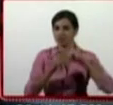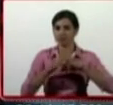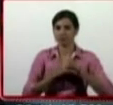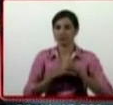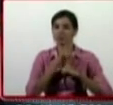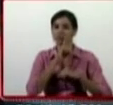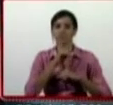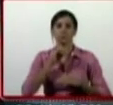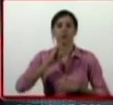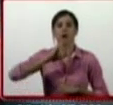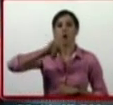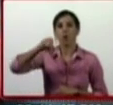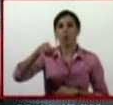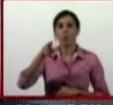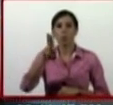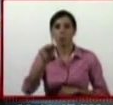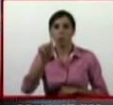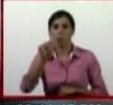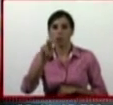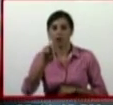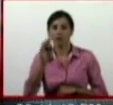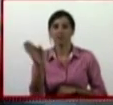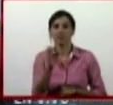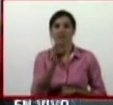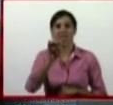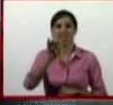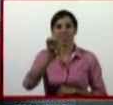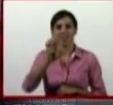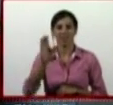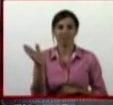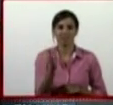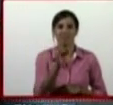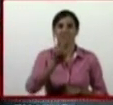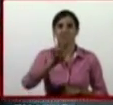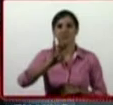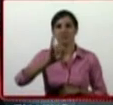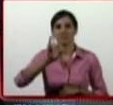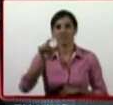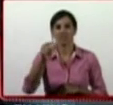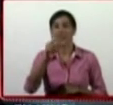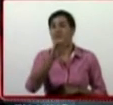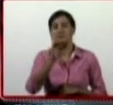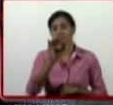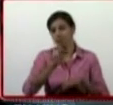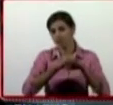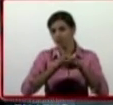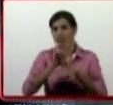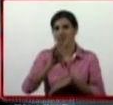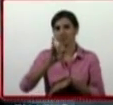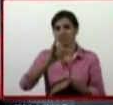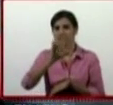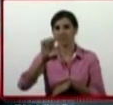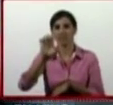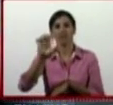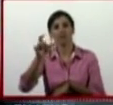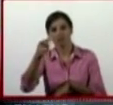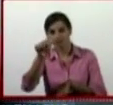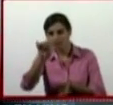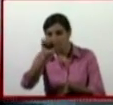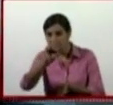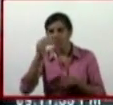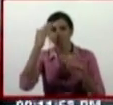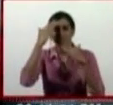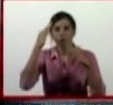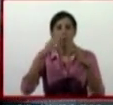Juan de Villegas, saludo a todos los parroquianos de esta parroquia Juan de Villegas